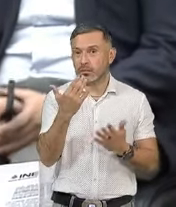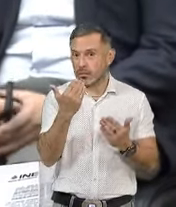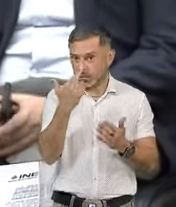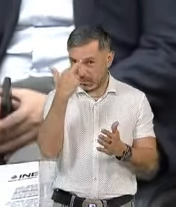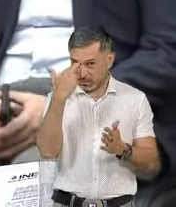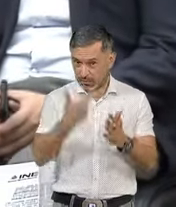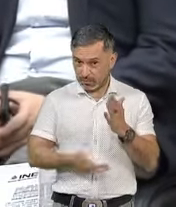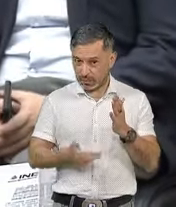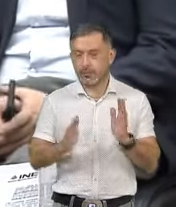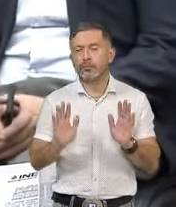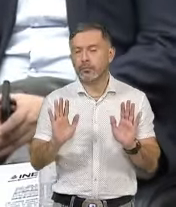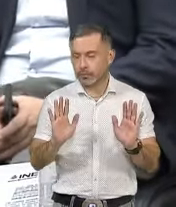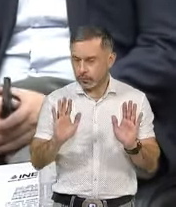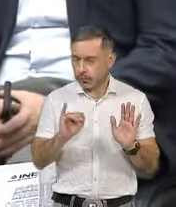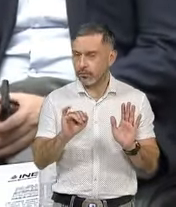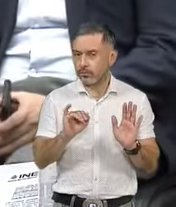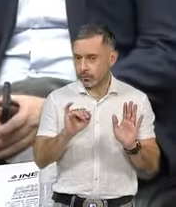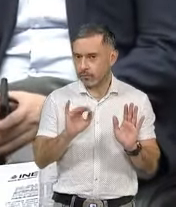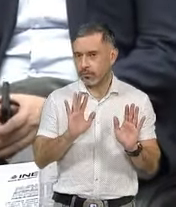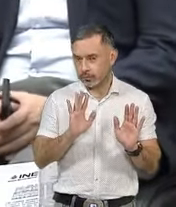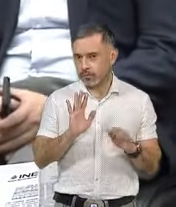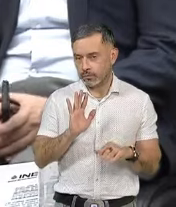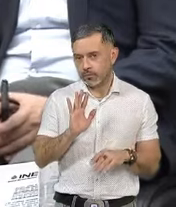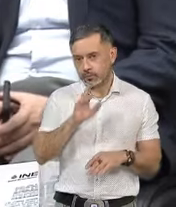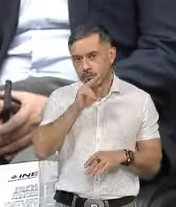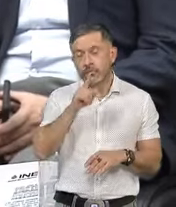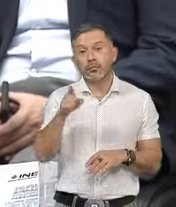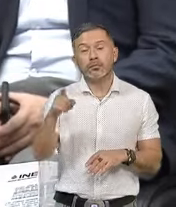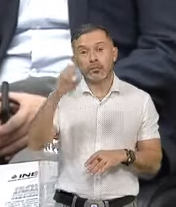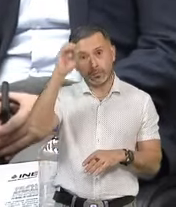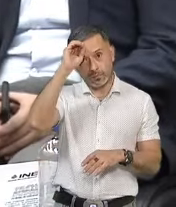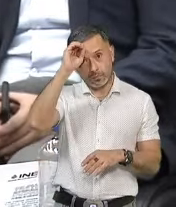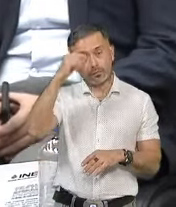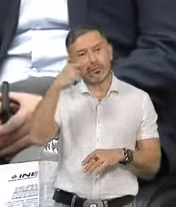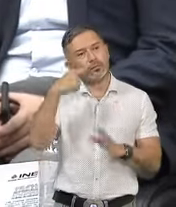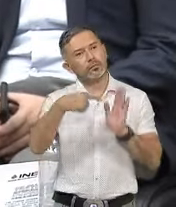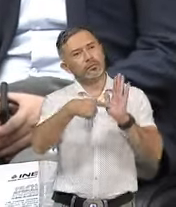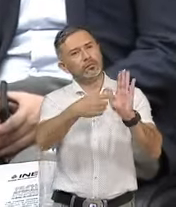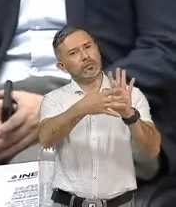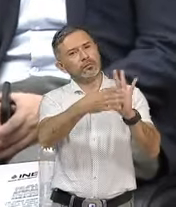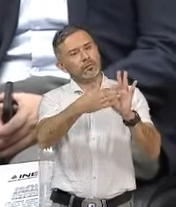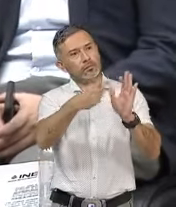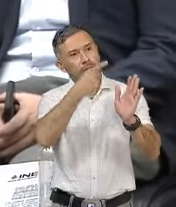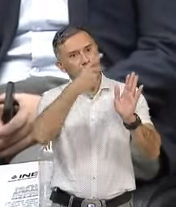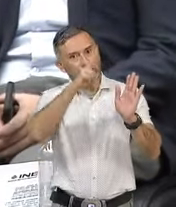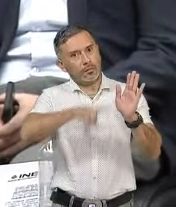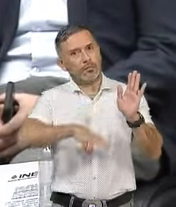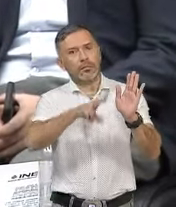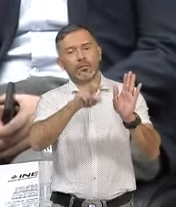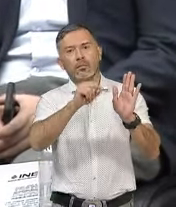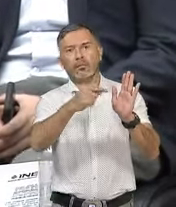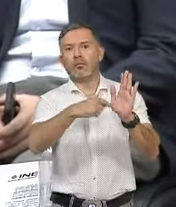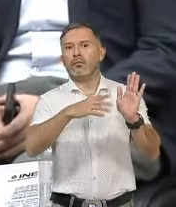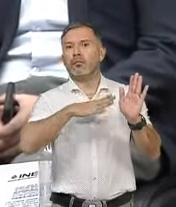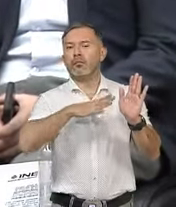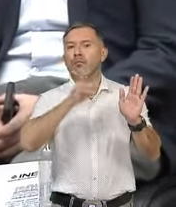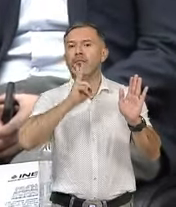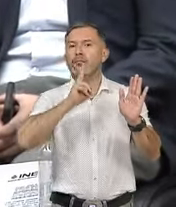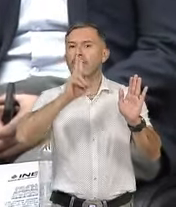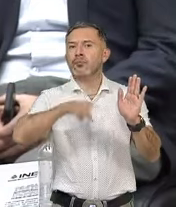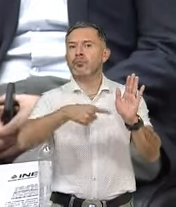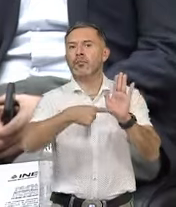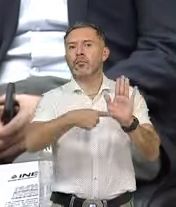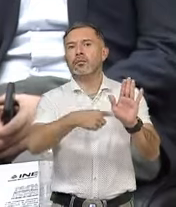mejor una opinión se quisiera presentar como un dato o como un hecho creo que eso sería otro